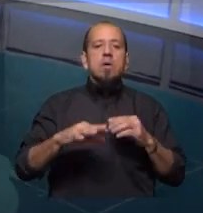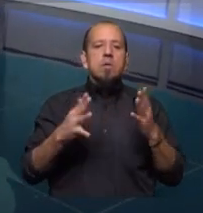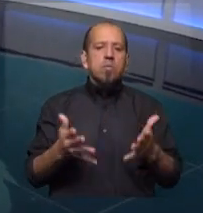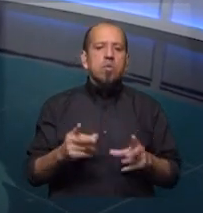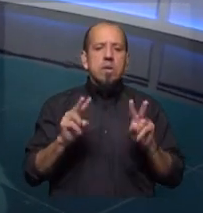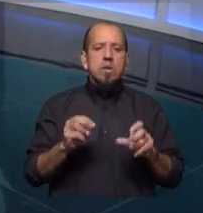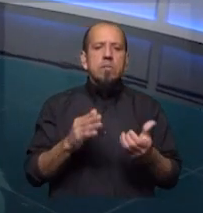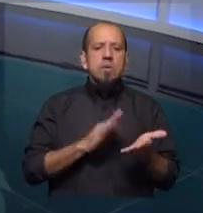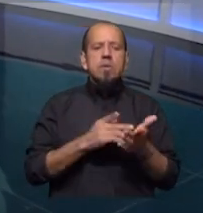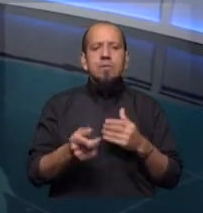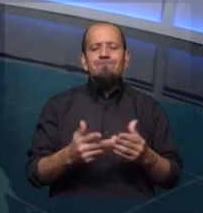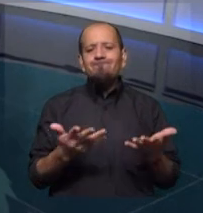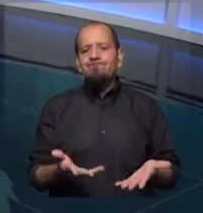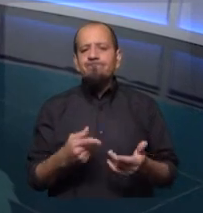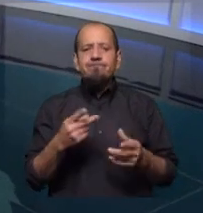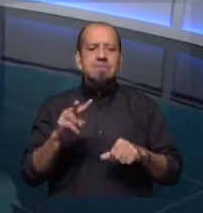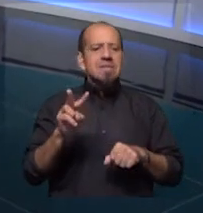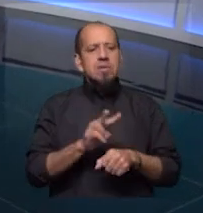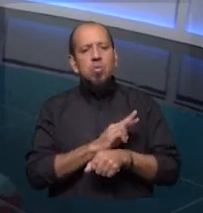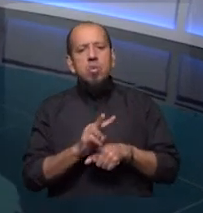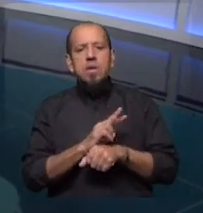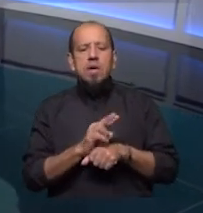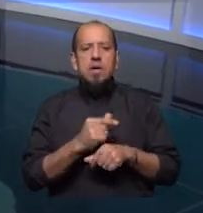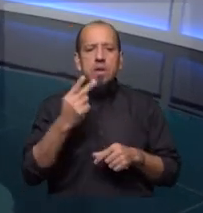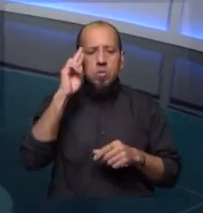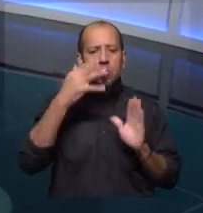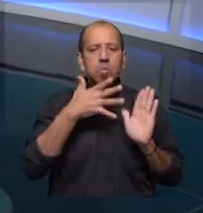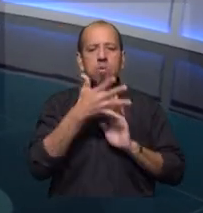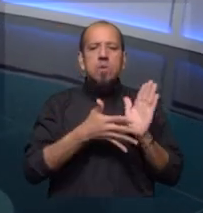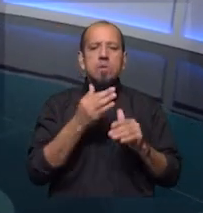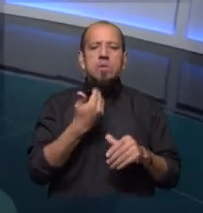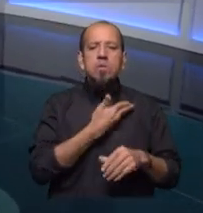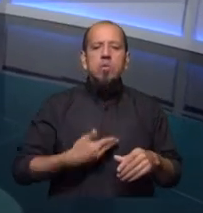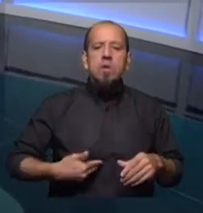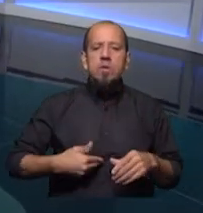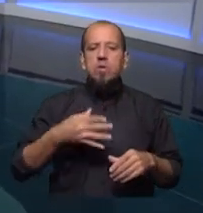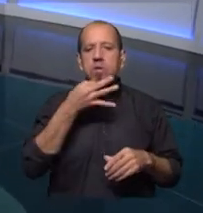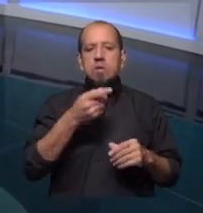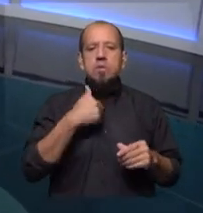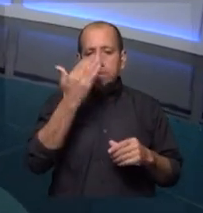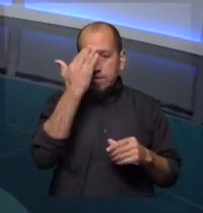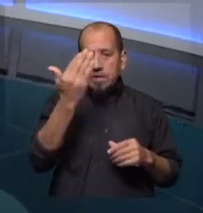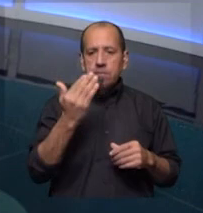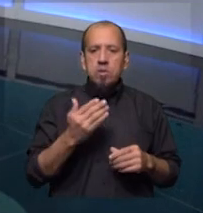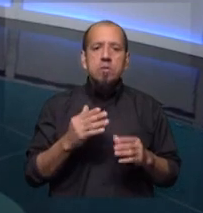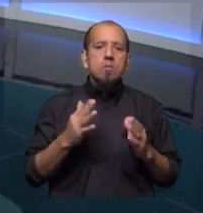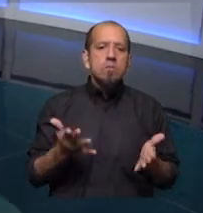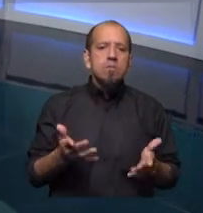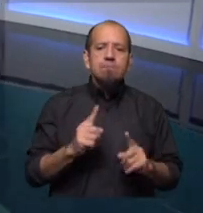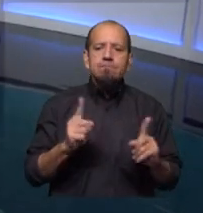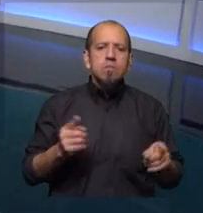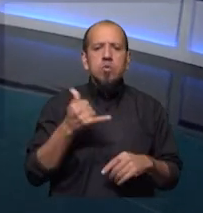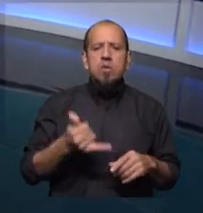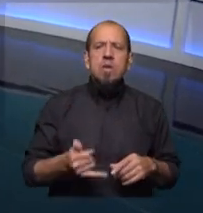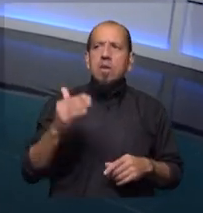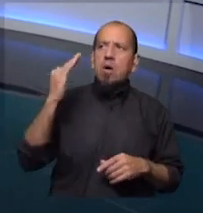últimos episodios de inseguridad que se registran en Uruguay desde el gobierno se señala que el frente amplio no tiene autoridad